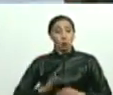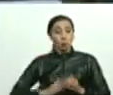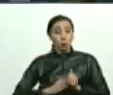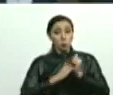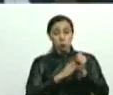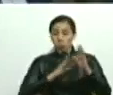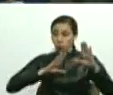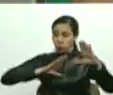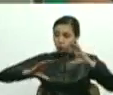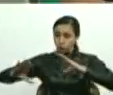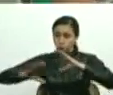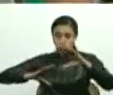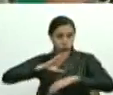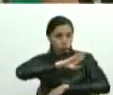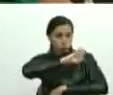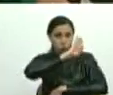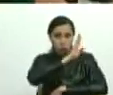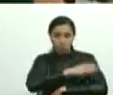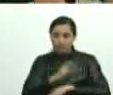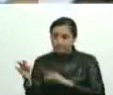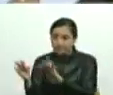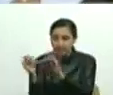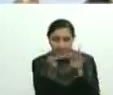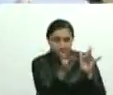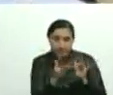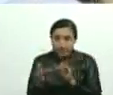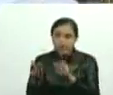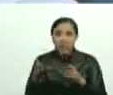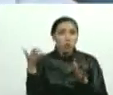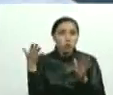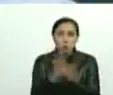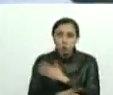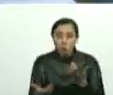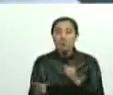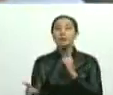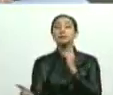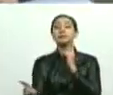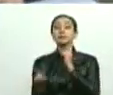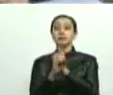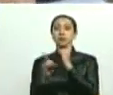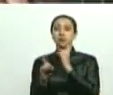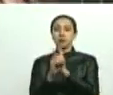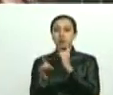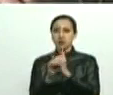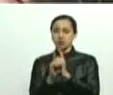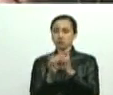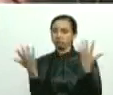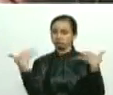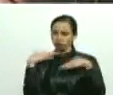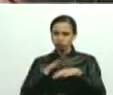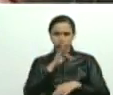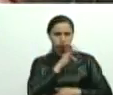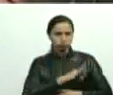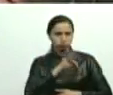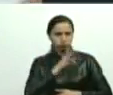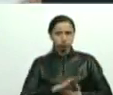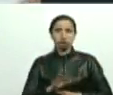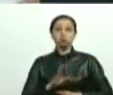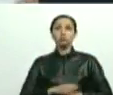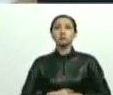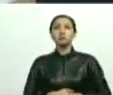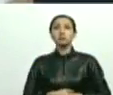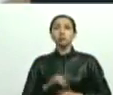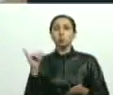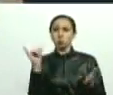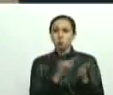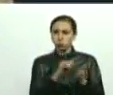comunicacional para conectarse a través de las redes sociales, a través de Telegram, de WhatsApp,